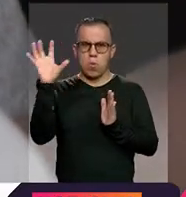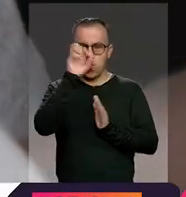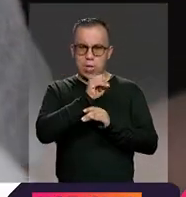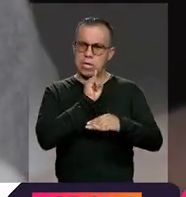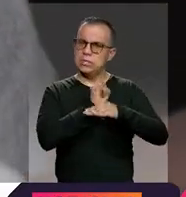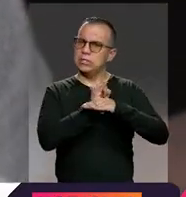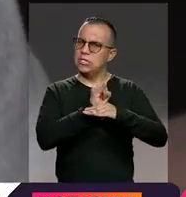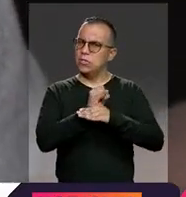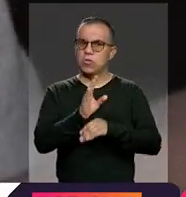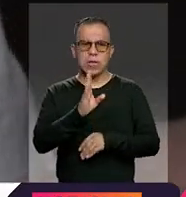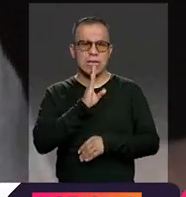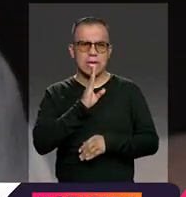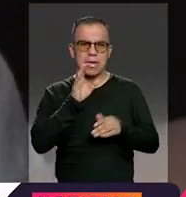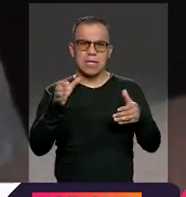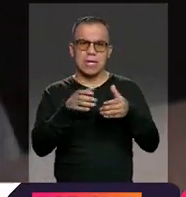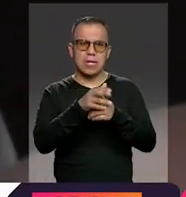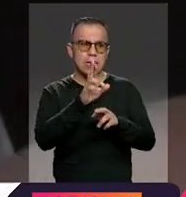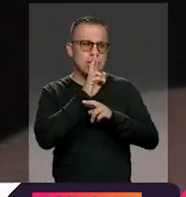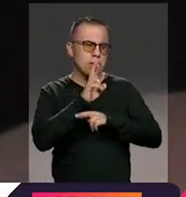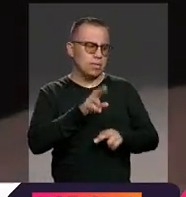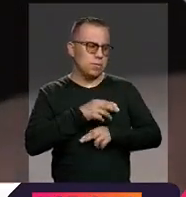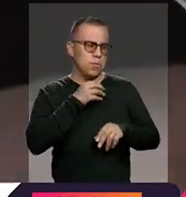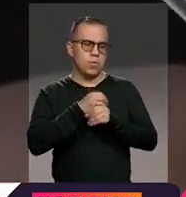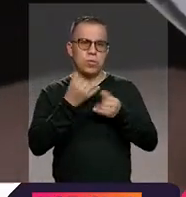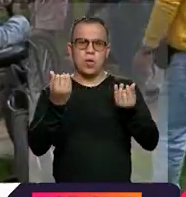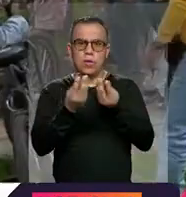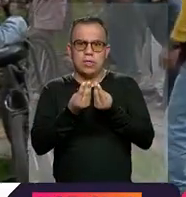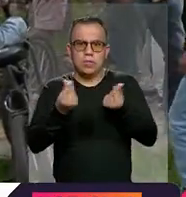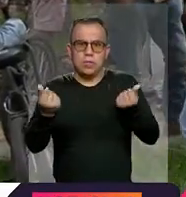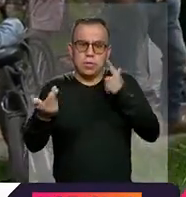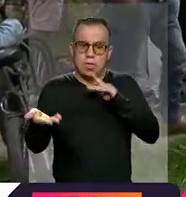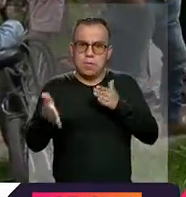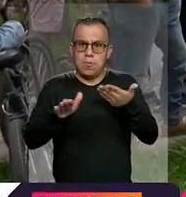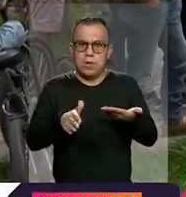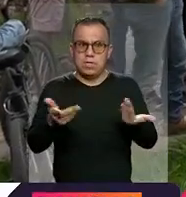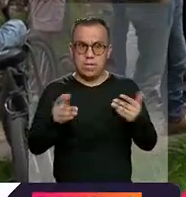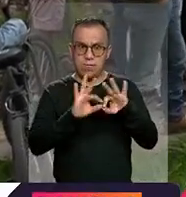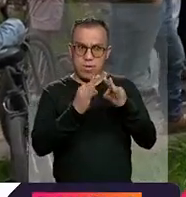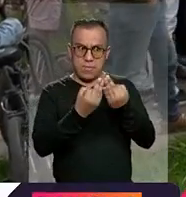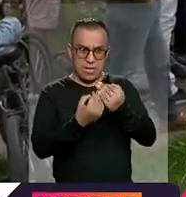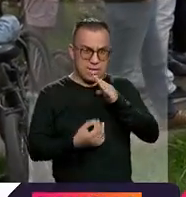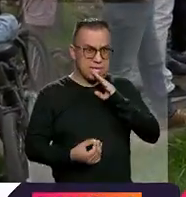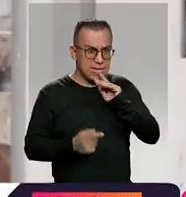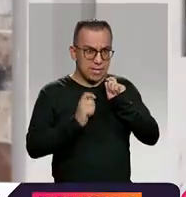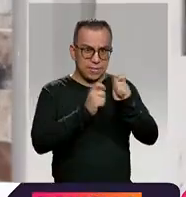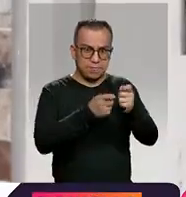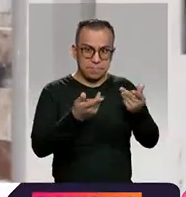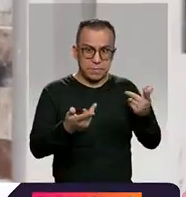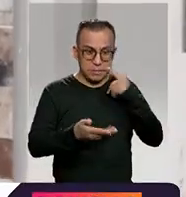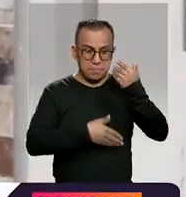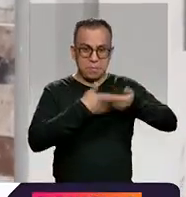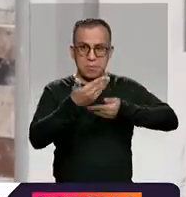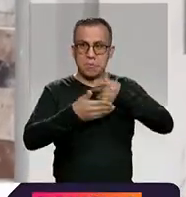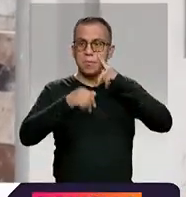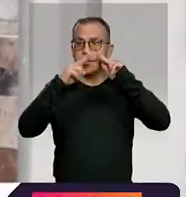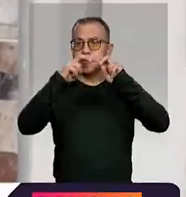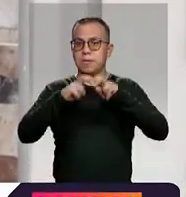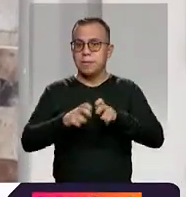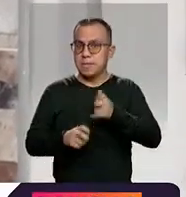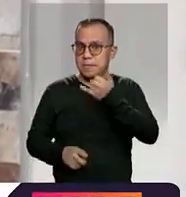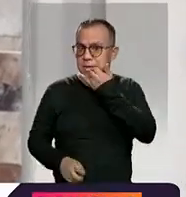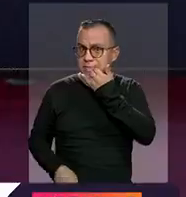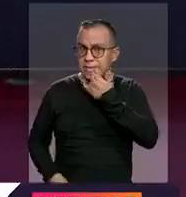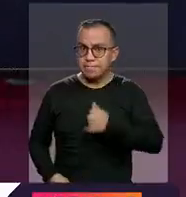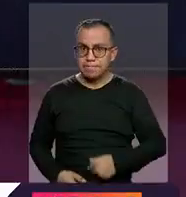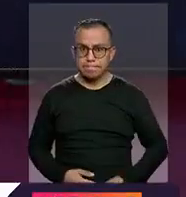instituto? ¿Quién le responde a su familia por la desaparición y muerte de Duván? ¿Hay alguna investigación en curso para saber qué le ocurrió?